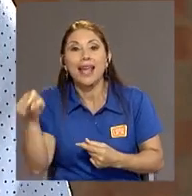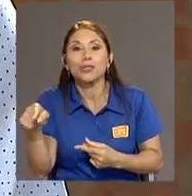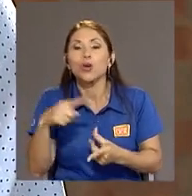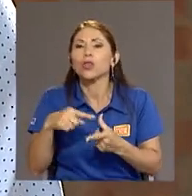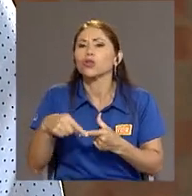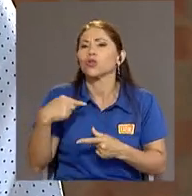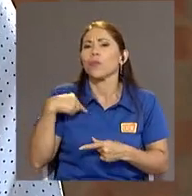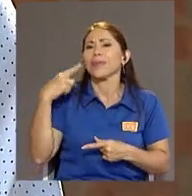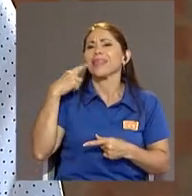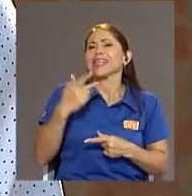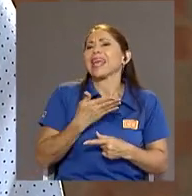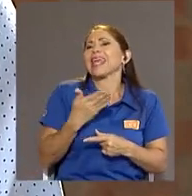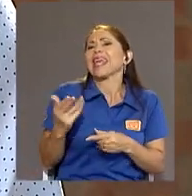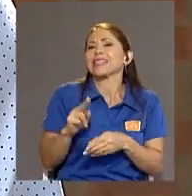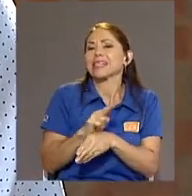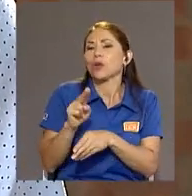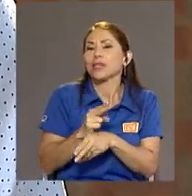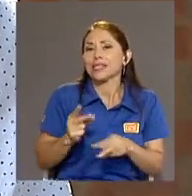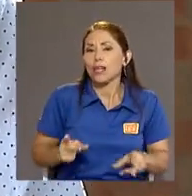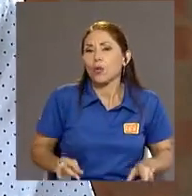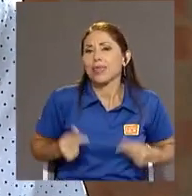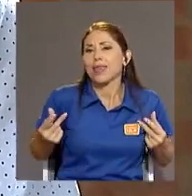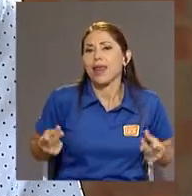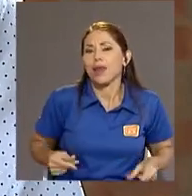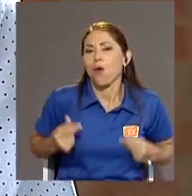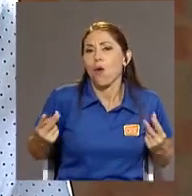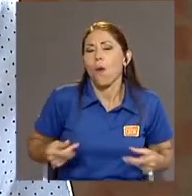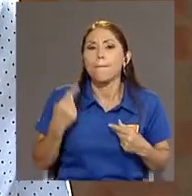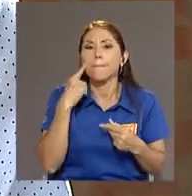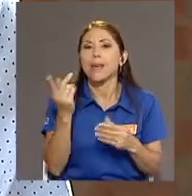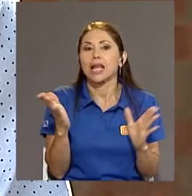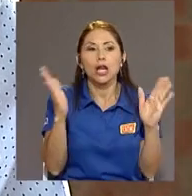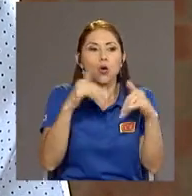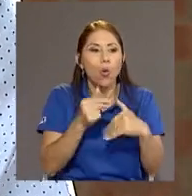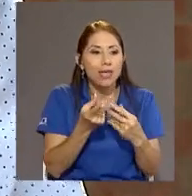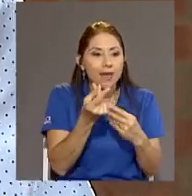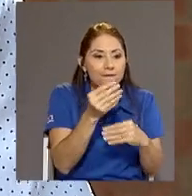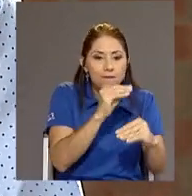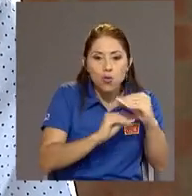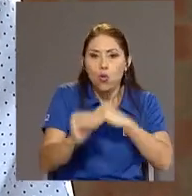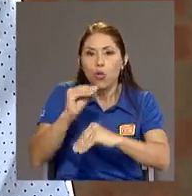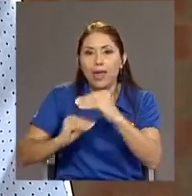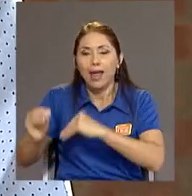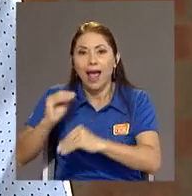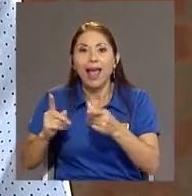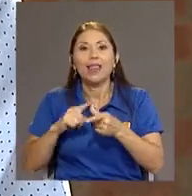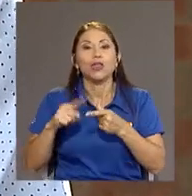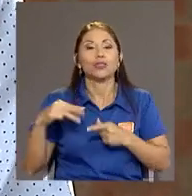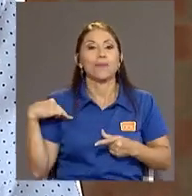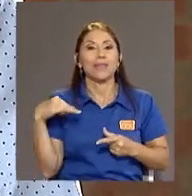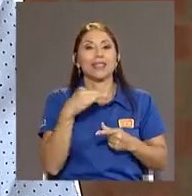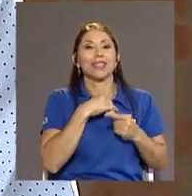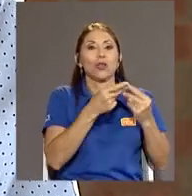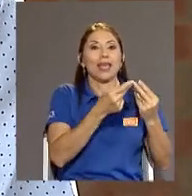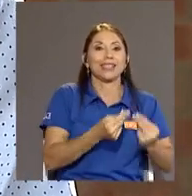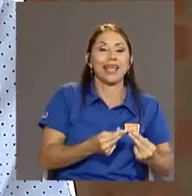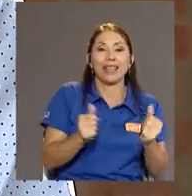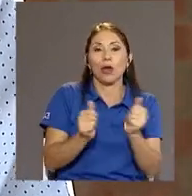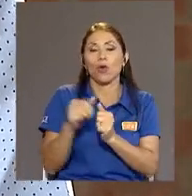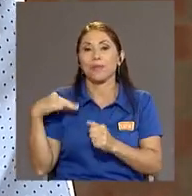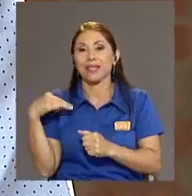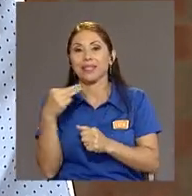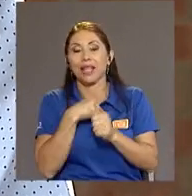flujo de caja en ese momento. Y es donde el Ministerio de Hacienda tiene que hacer una recomposición y un reanálisis junto con el Ministerio de